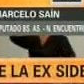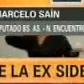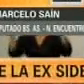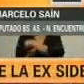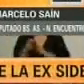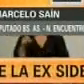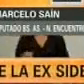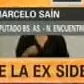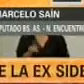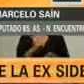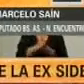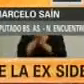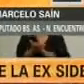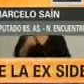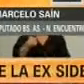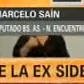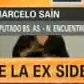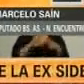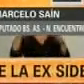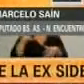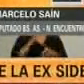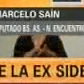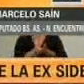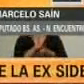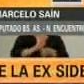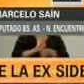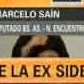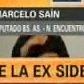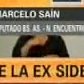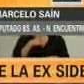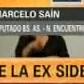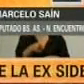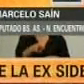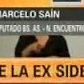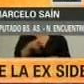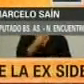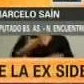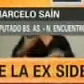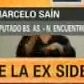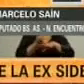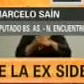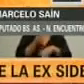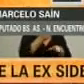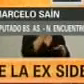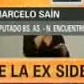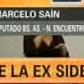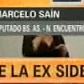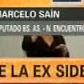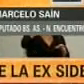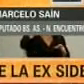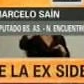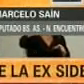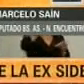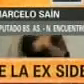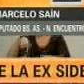muy a tono con la reforma procesal penal que se aprobó a fin del año pasado y que va a ser implementado este año,